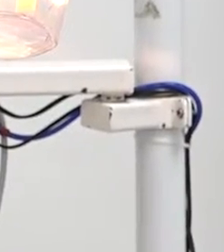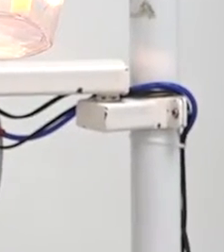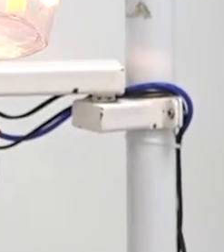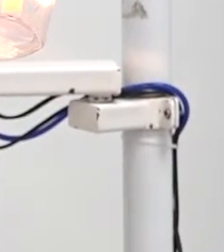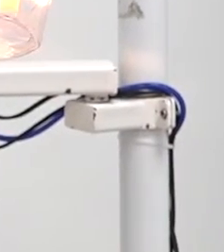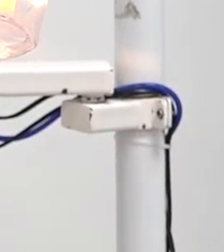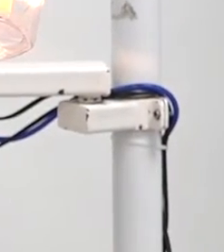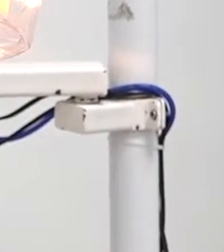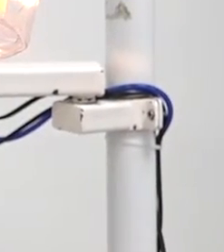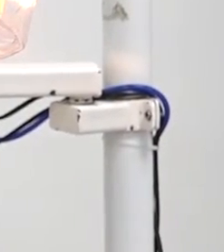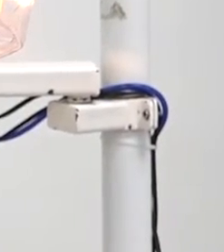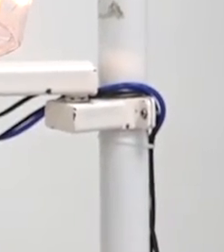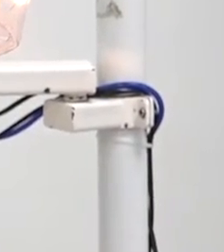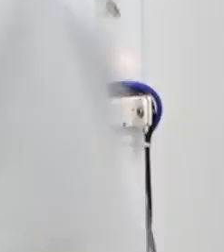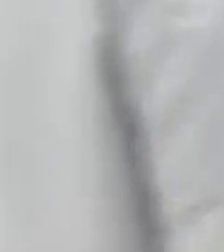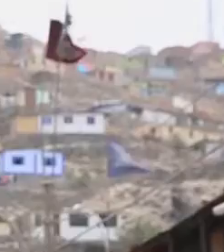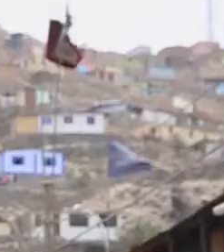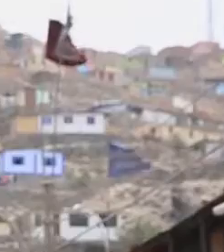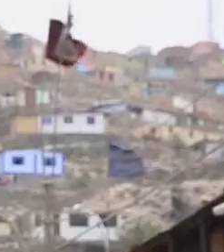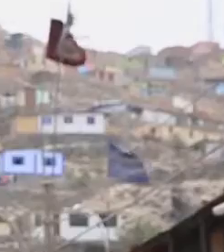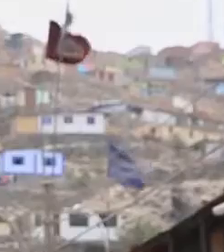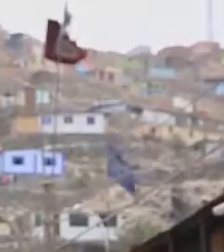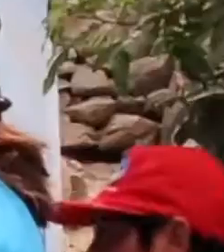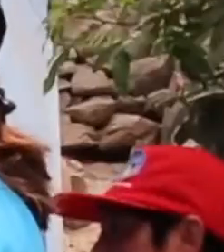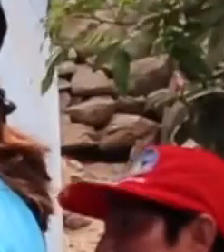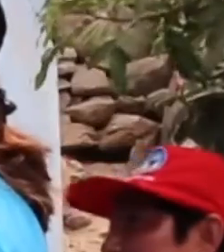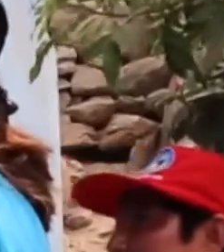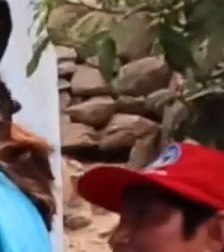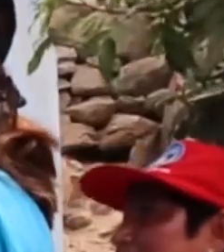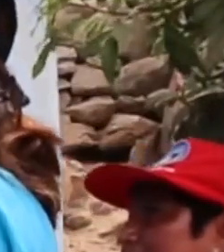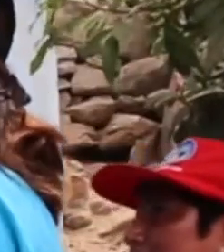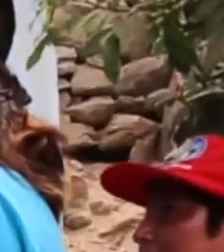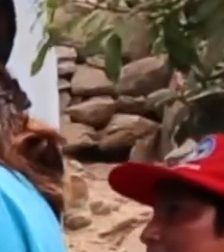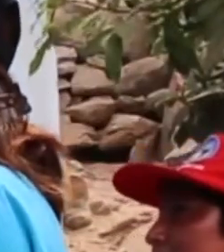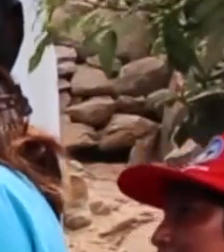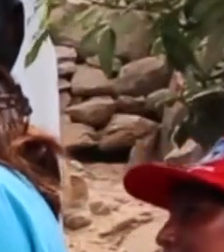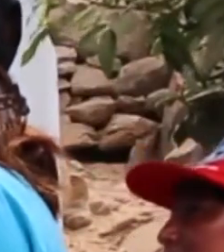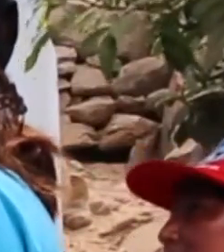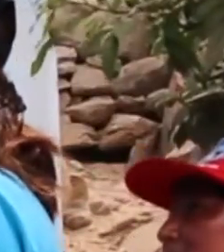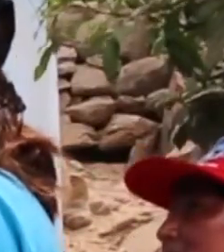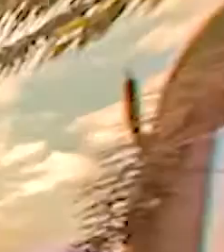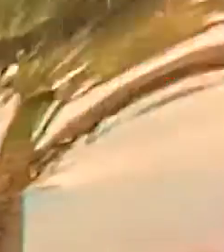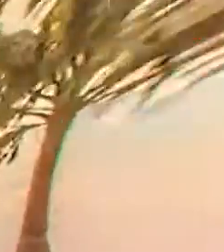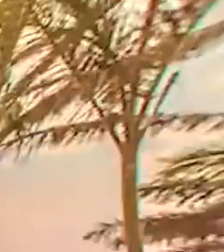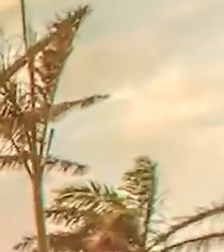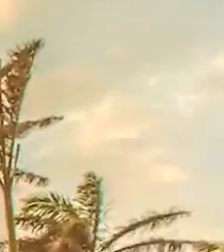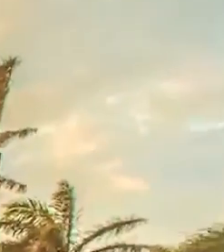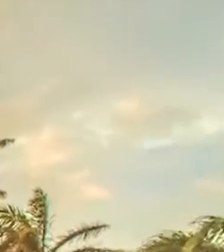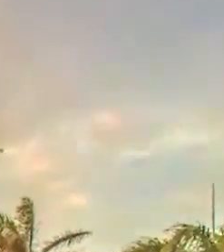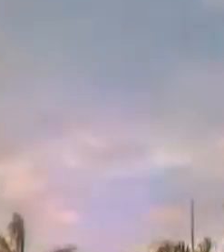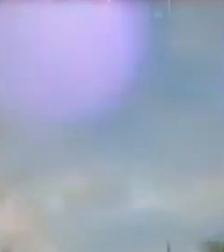por realizar un abordaje al contexto familiar, las determinantes sociales del individuo y la convivencia.